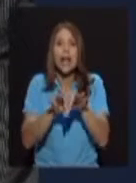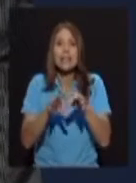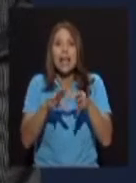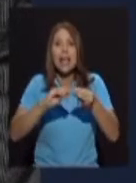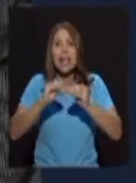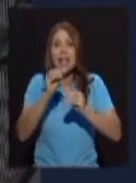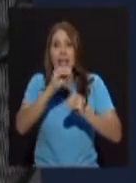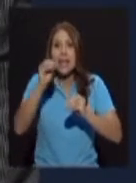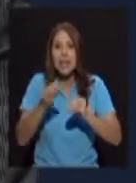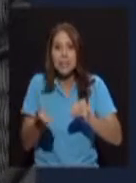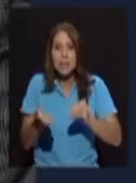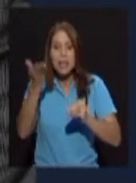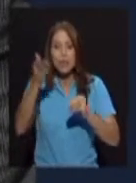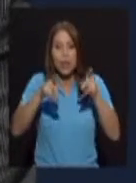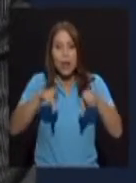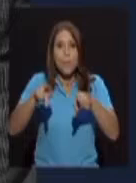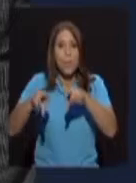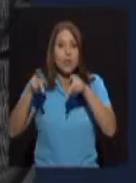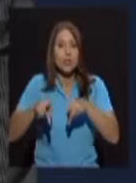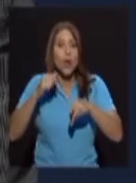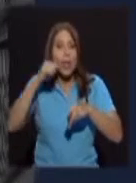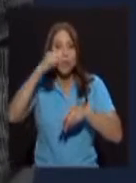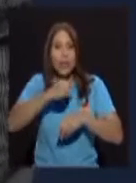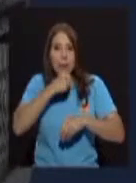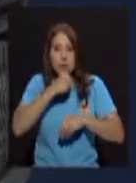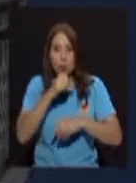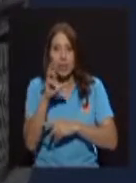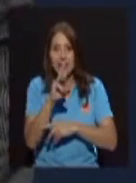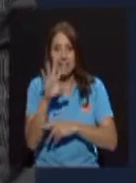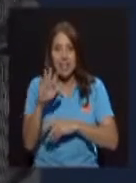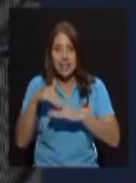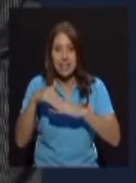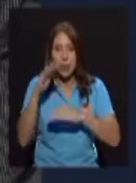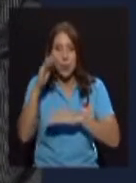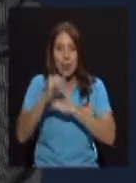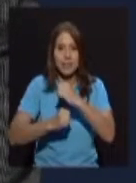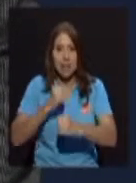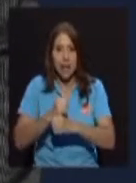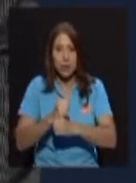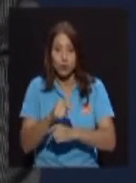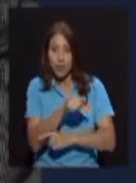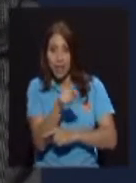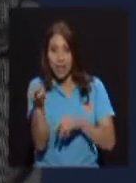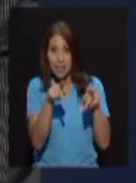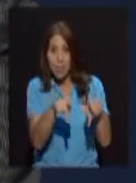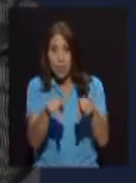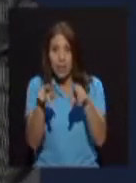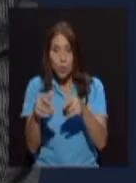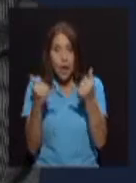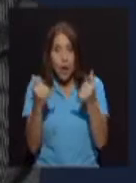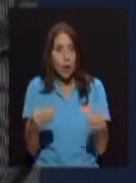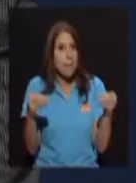adulta mayor, o sea, la población de 65 años y más. Esta población es la población que está creciendo